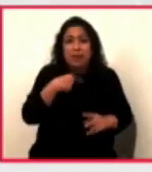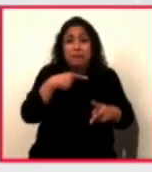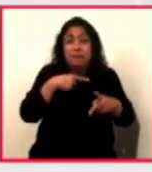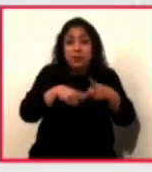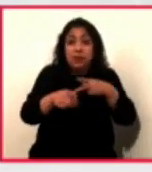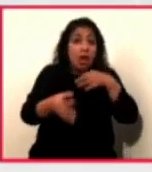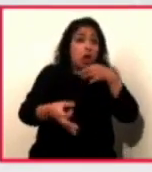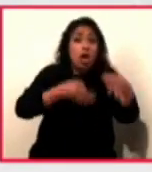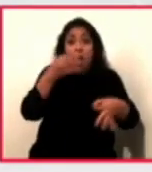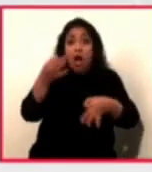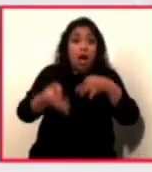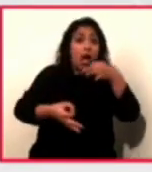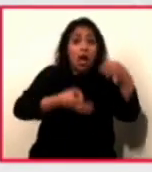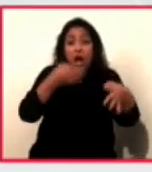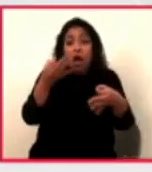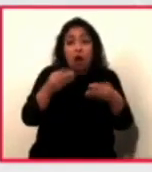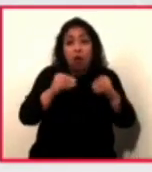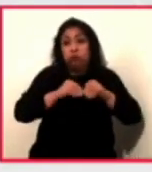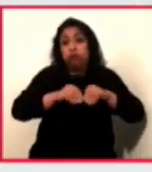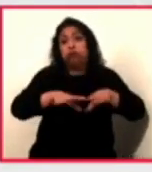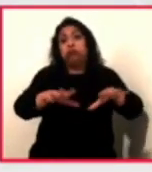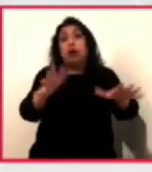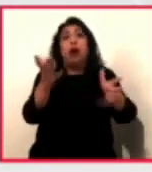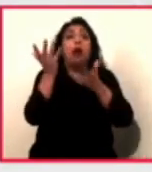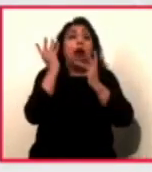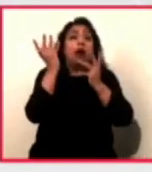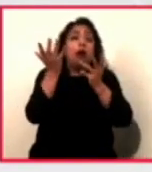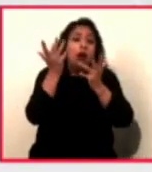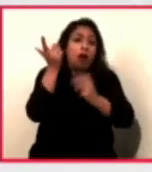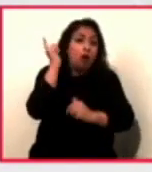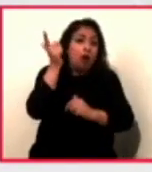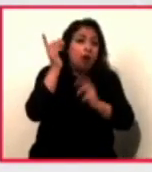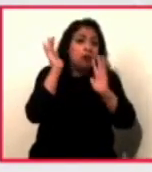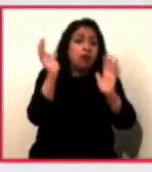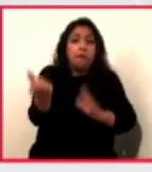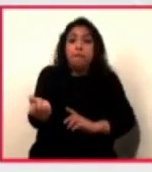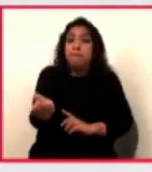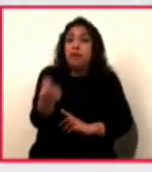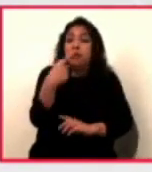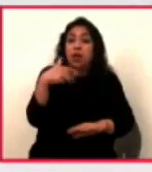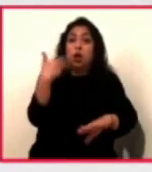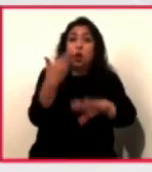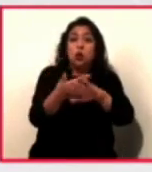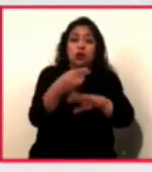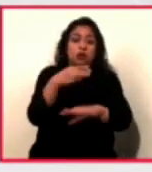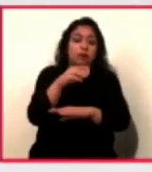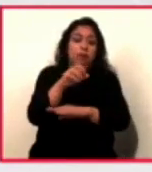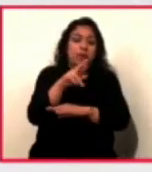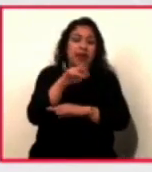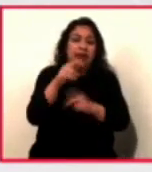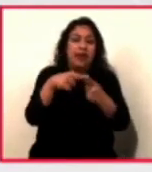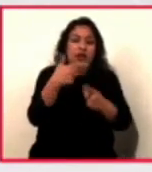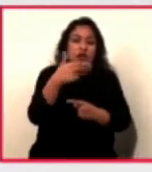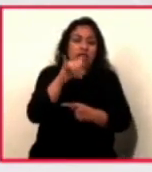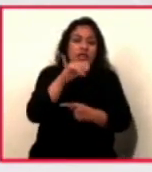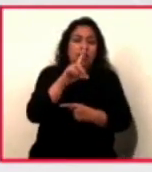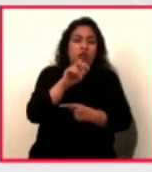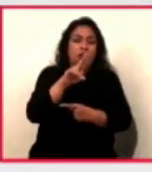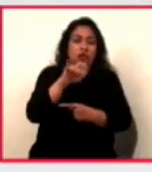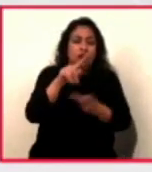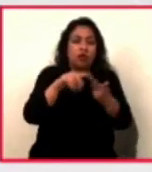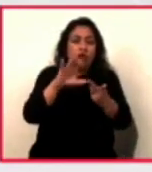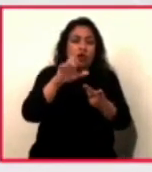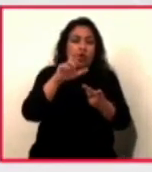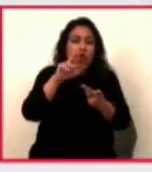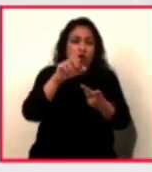noticias muy esperanzadoras, que fueron los medicamentos contra la malaria, la hidroxicloroquina y la cloroquina, que